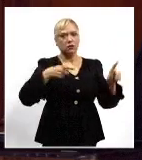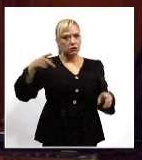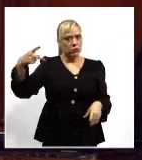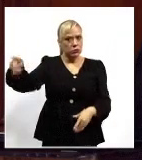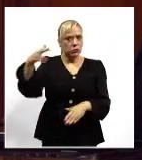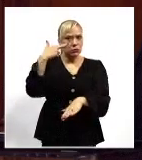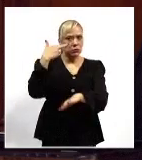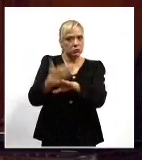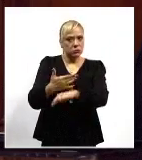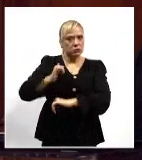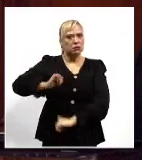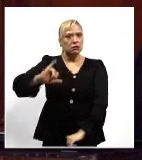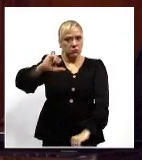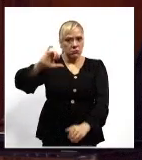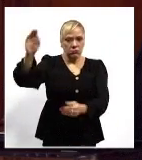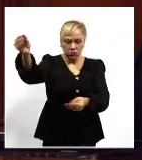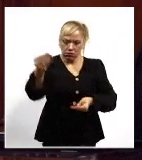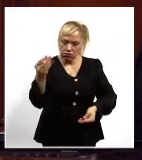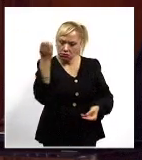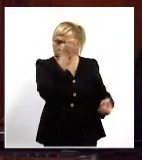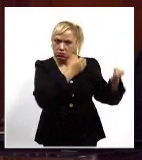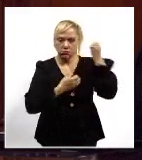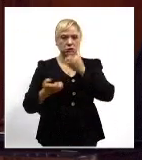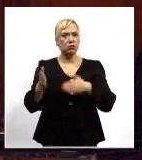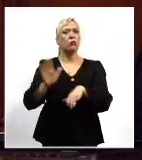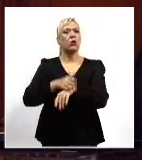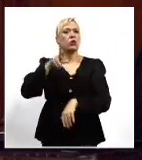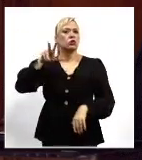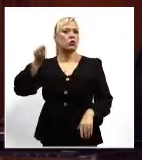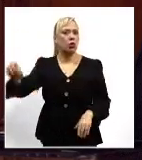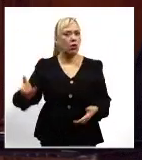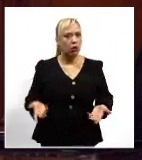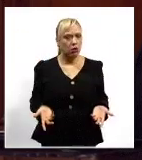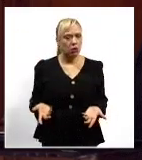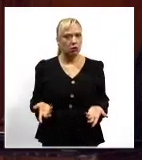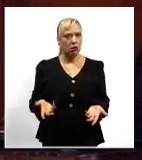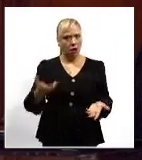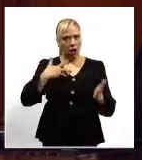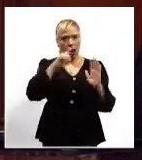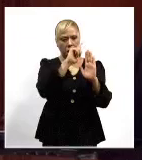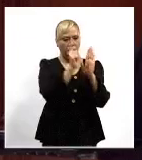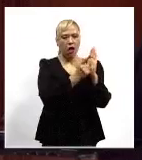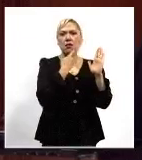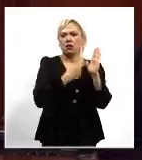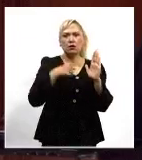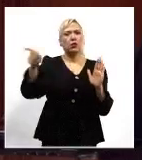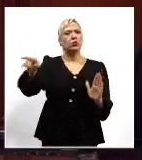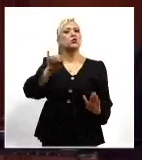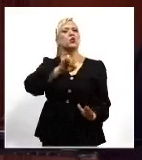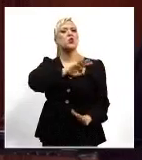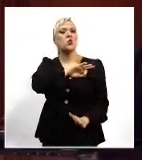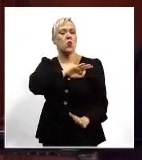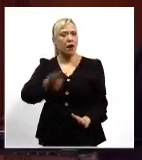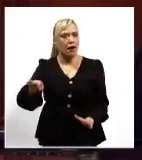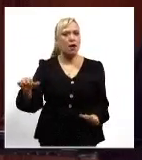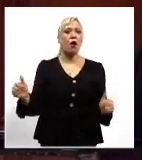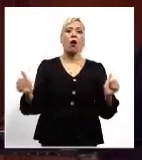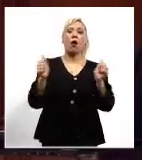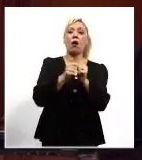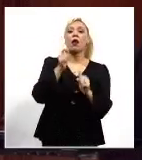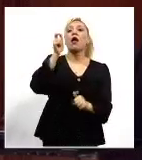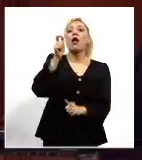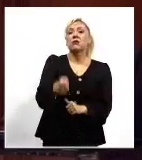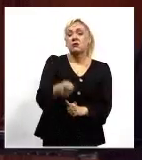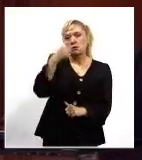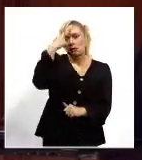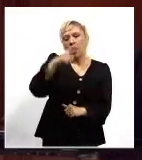revisora, lo cual trasciende en que ejerza sus competencias legales vinculadas con asegurar